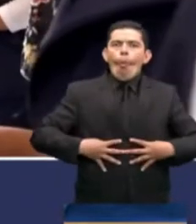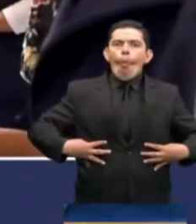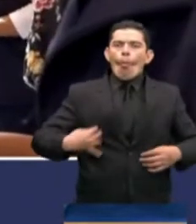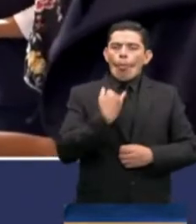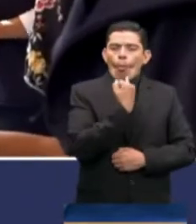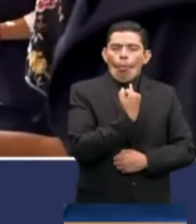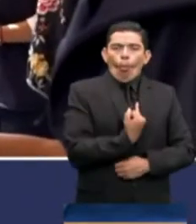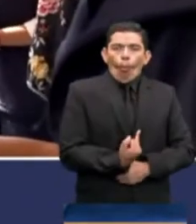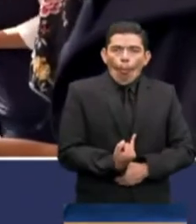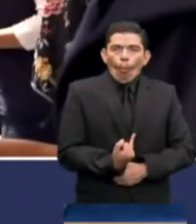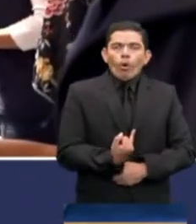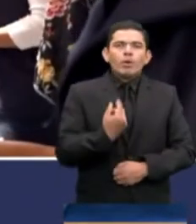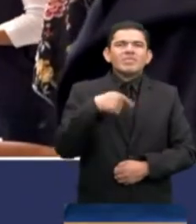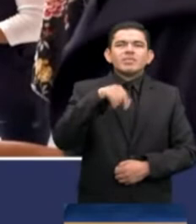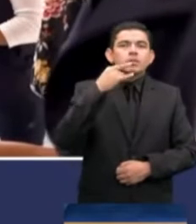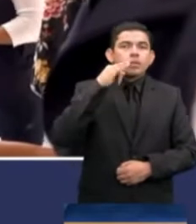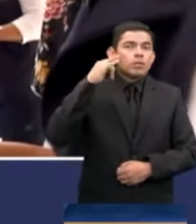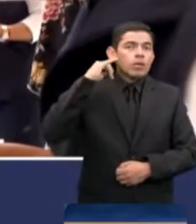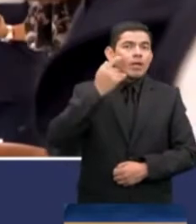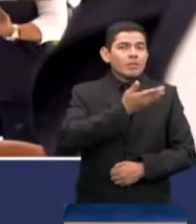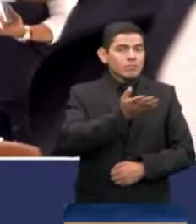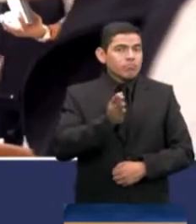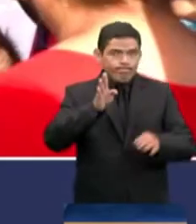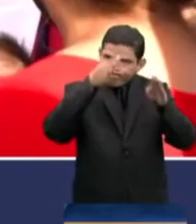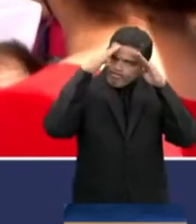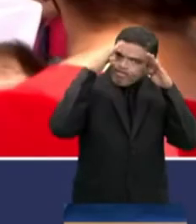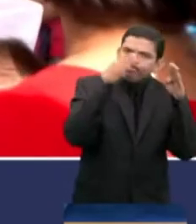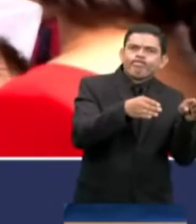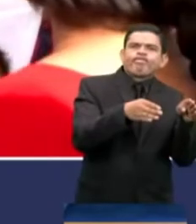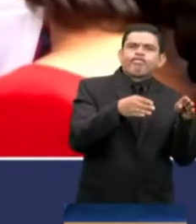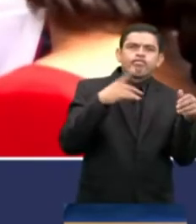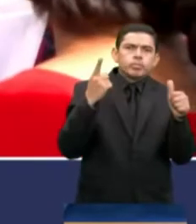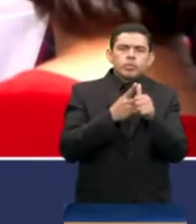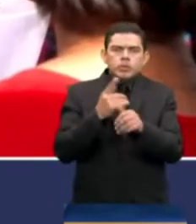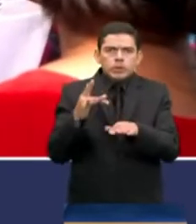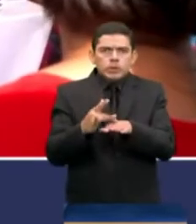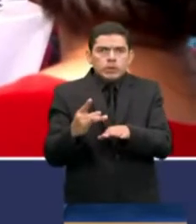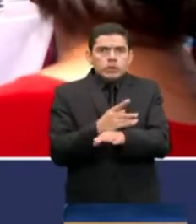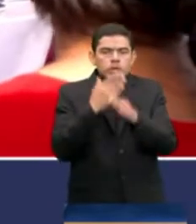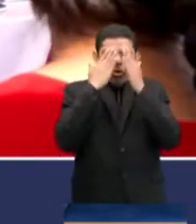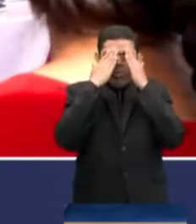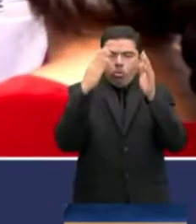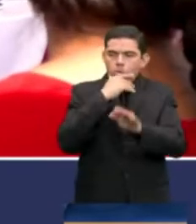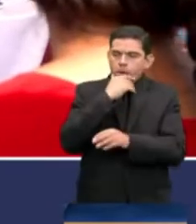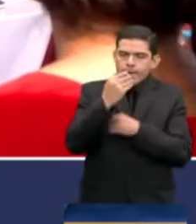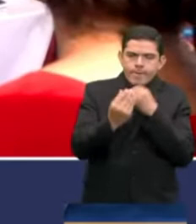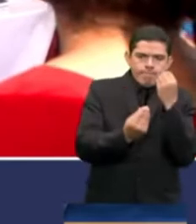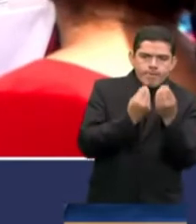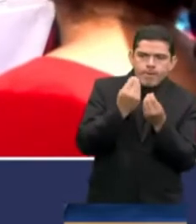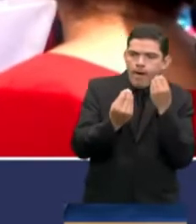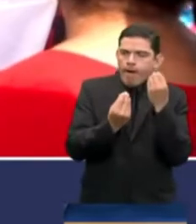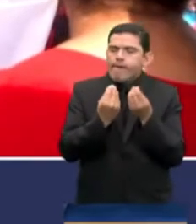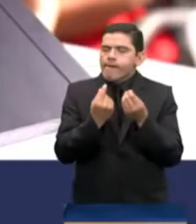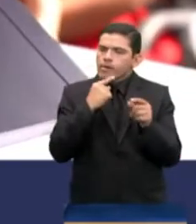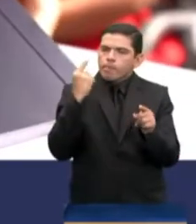desnutrición crónica infantil. Hemos sido los primeros con sensibilidad social para